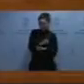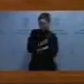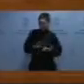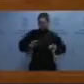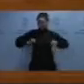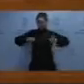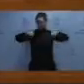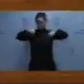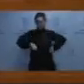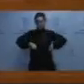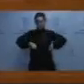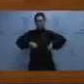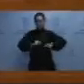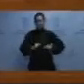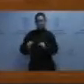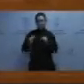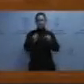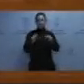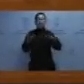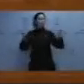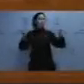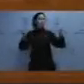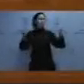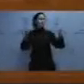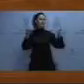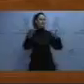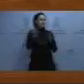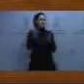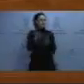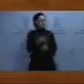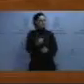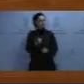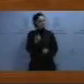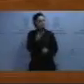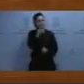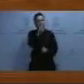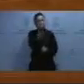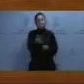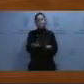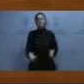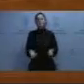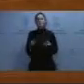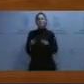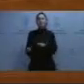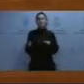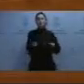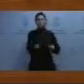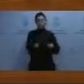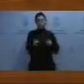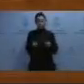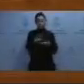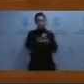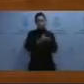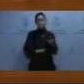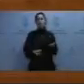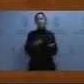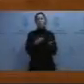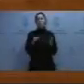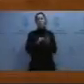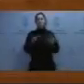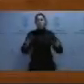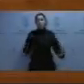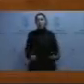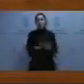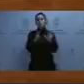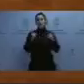este debate. Realmente lamentable. Por cierto, un documento que recoge que ya en 2008